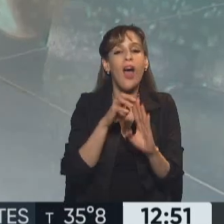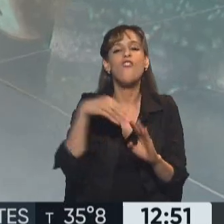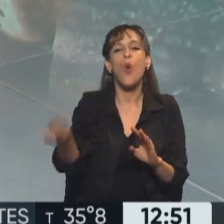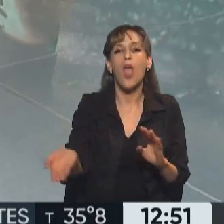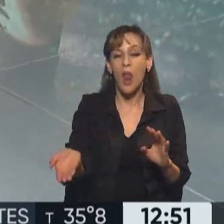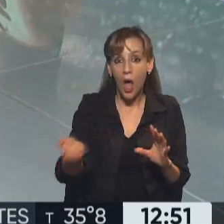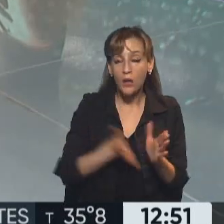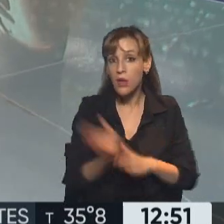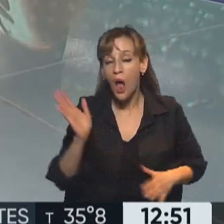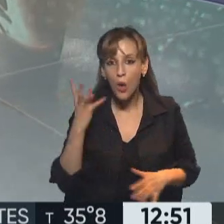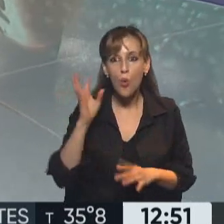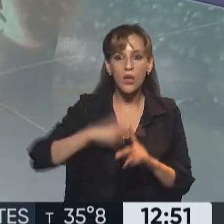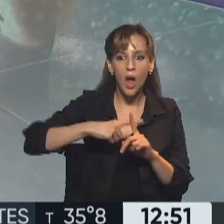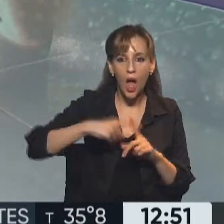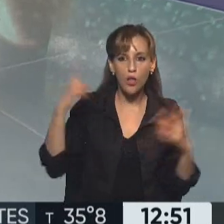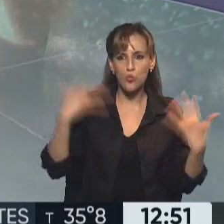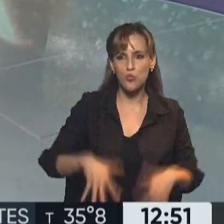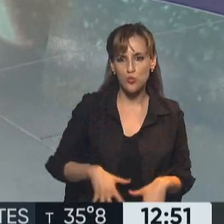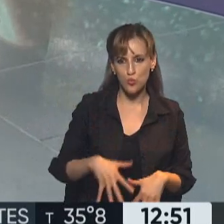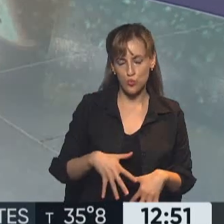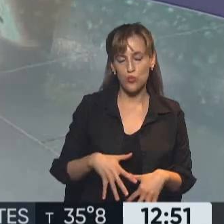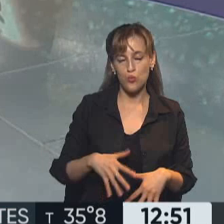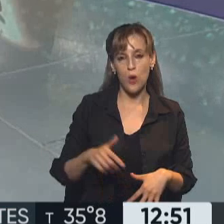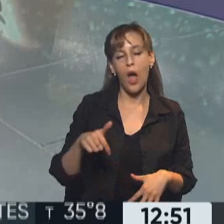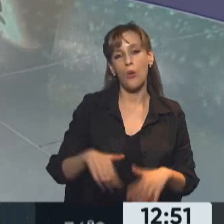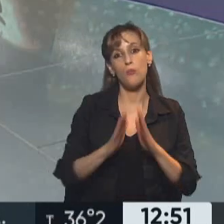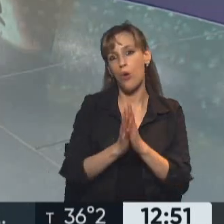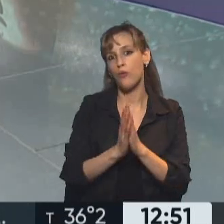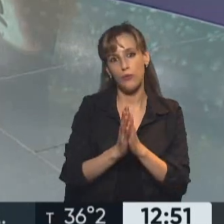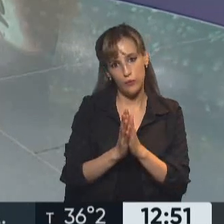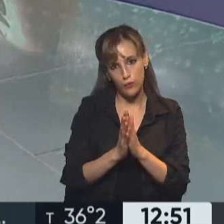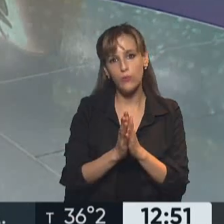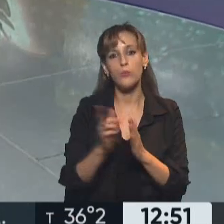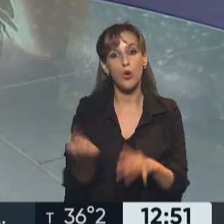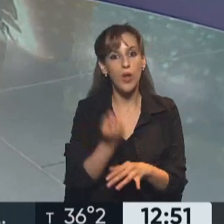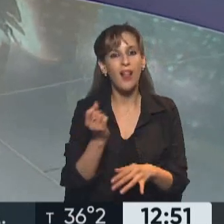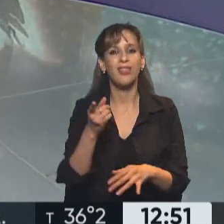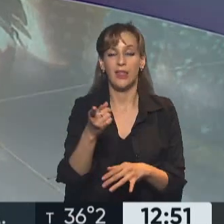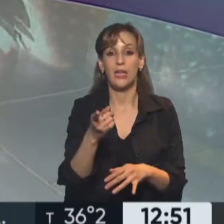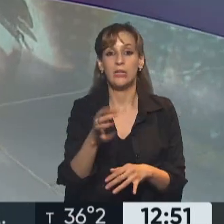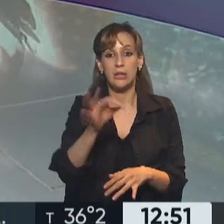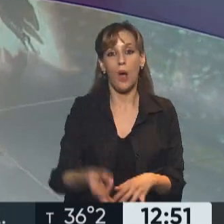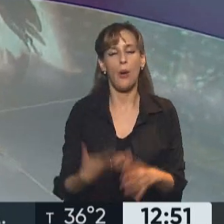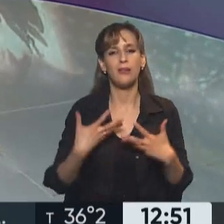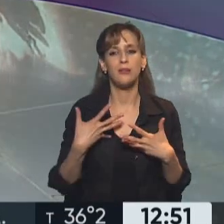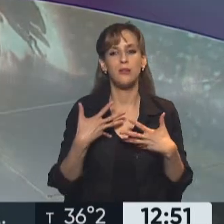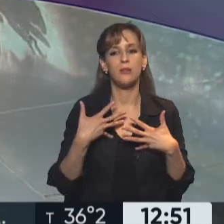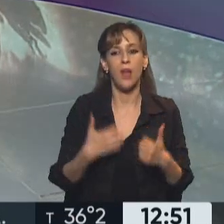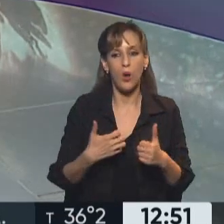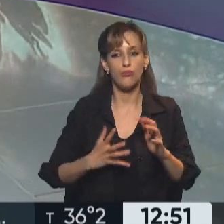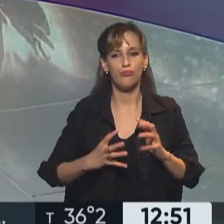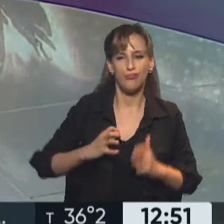los 40 grados golpean y golpean muy fuerte. Ahora, atender precisamente a que puede traer inconvenientes en la salud,